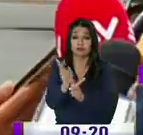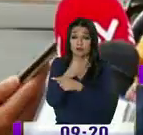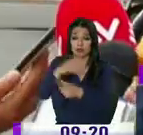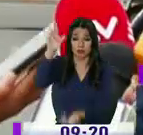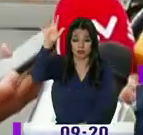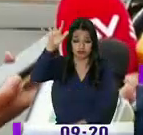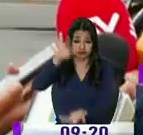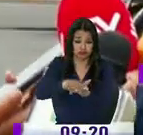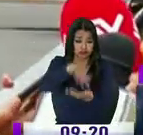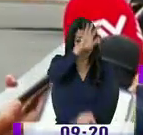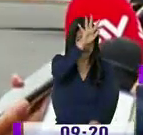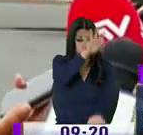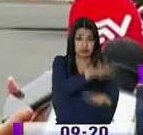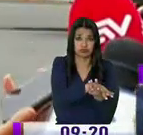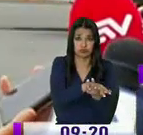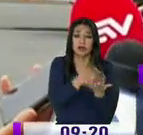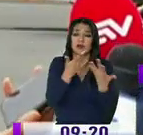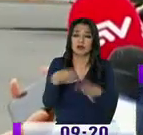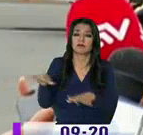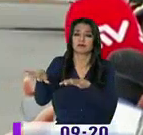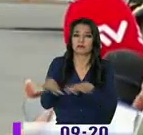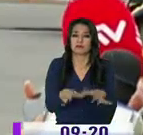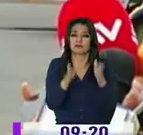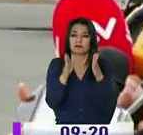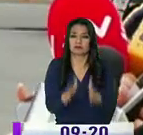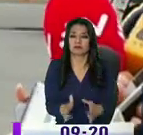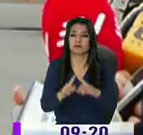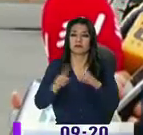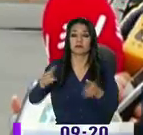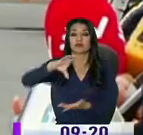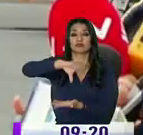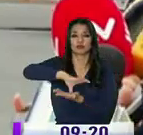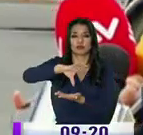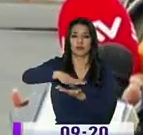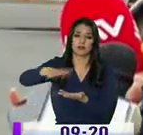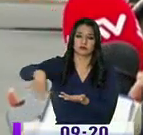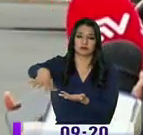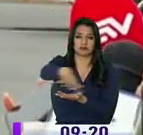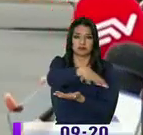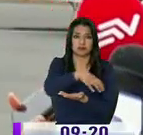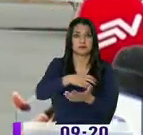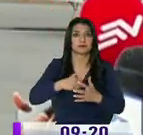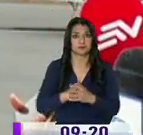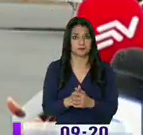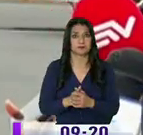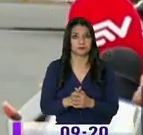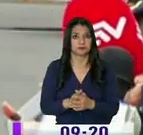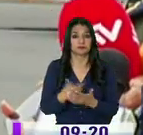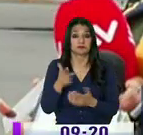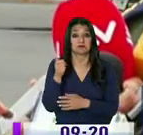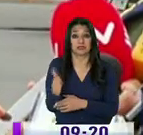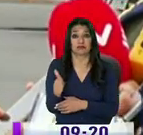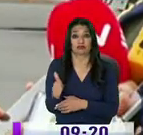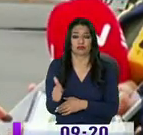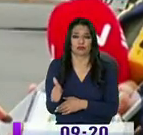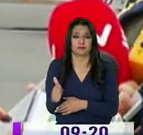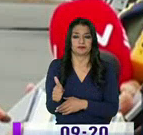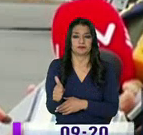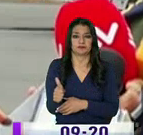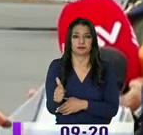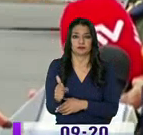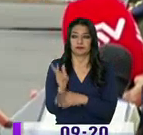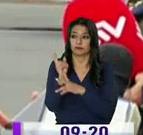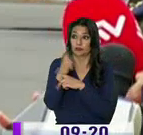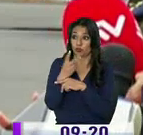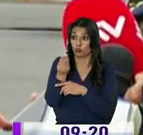Existen coordinadores en las diferentes ciudades que obviamente bajo la evaluación que han hecho de productos de